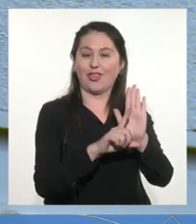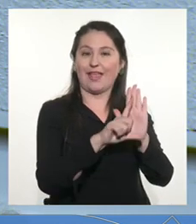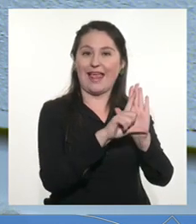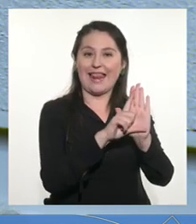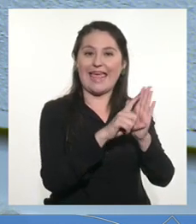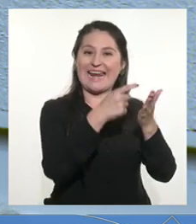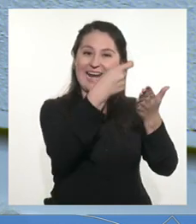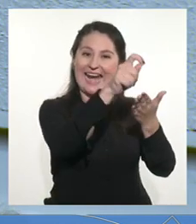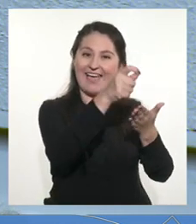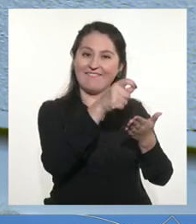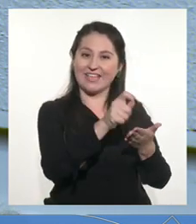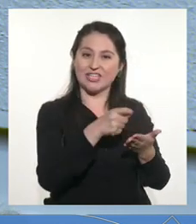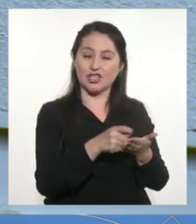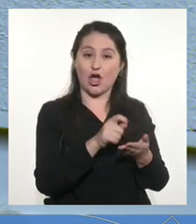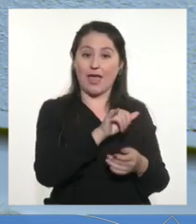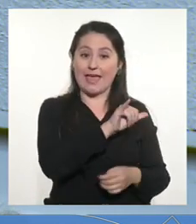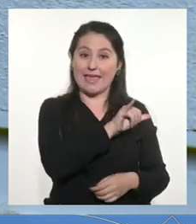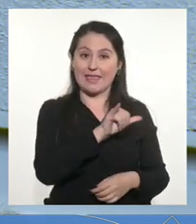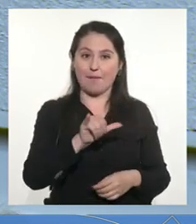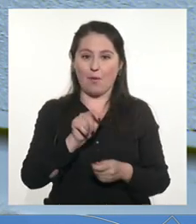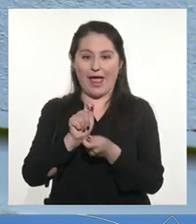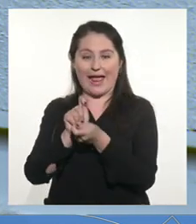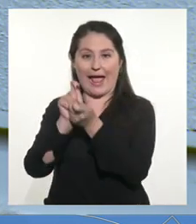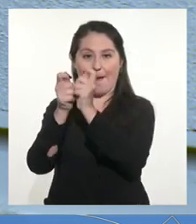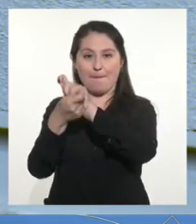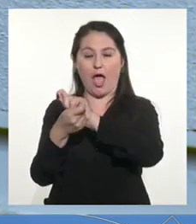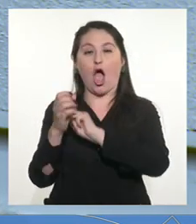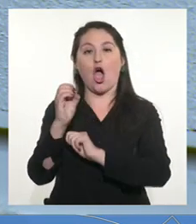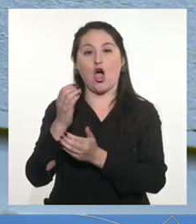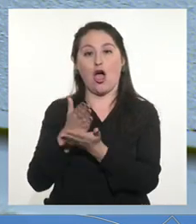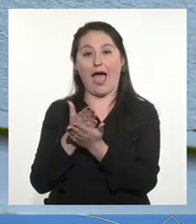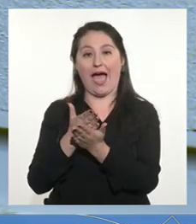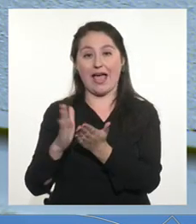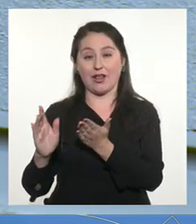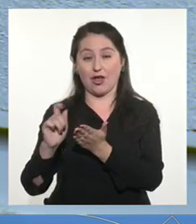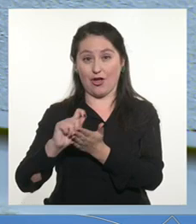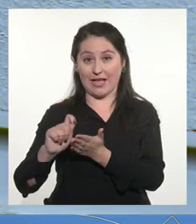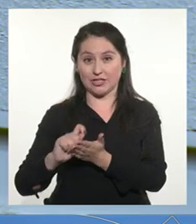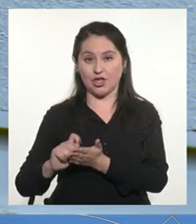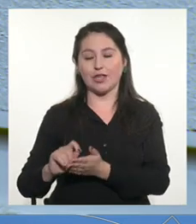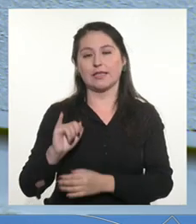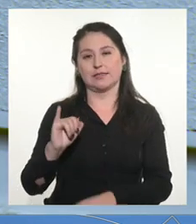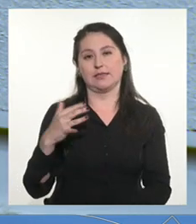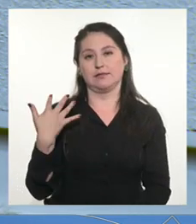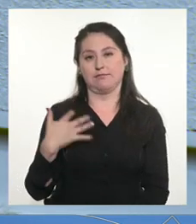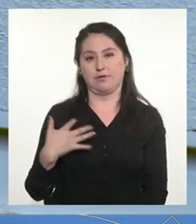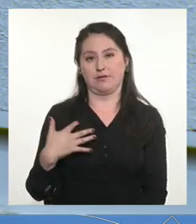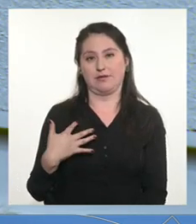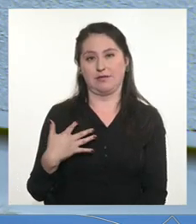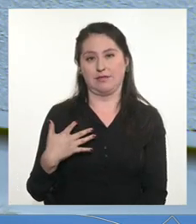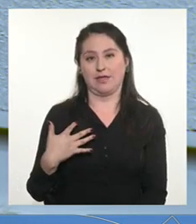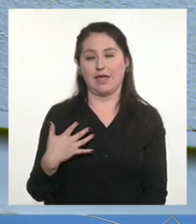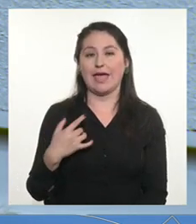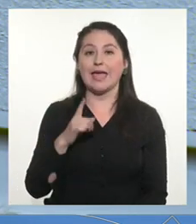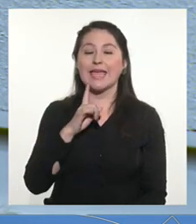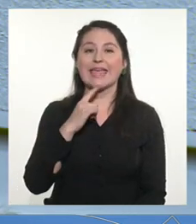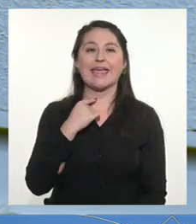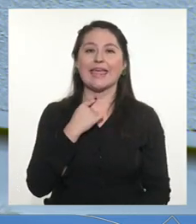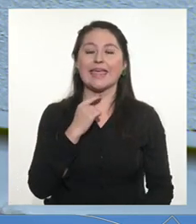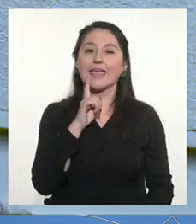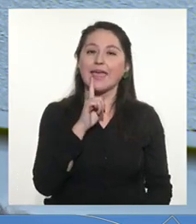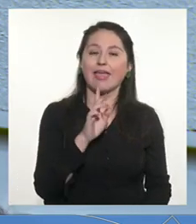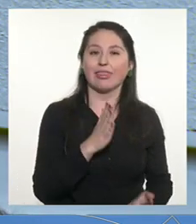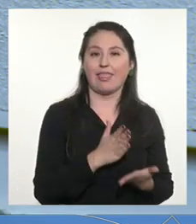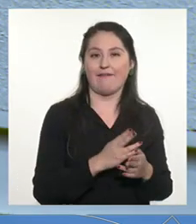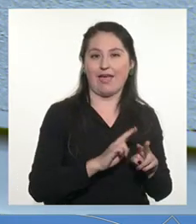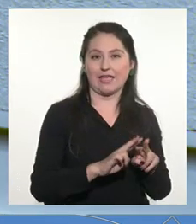y de posterior adecuación o derogación en lo fundamental el problema es cómo hacerlo quien lo debe hacer cómo